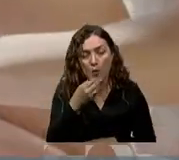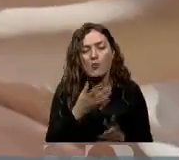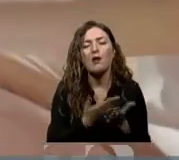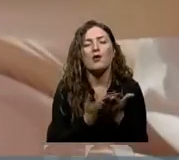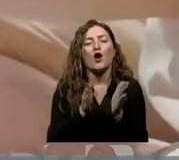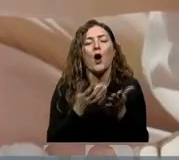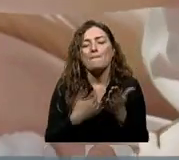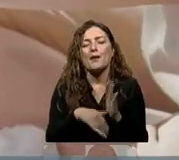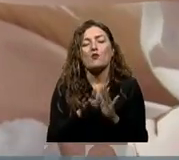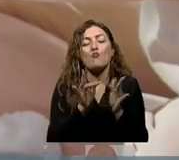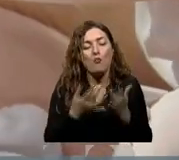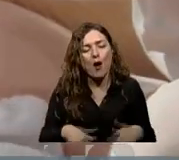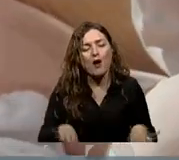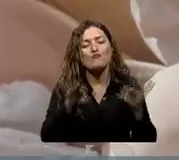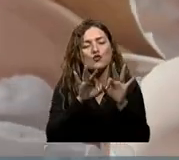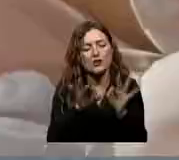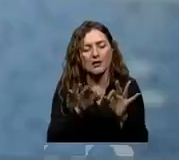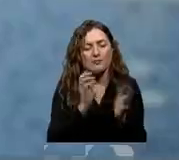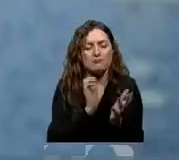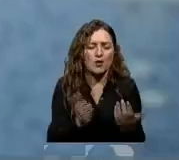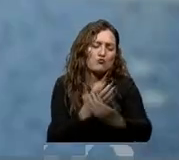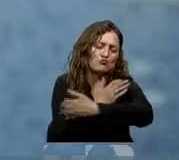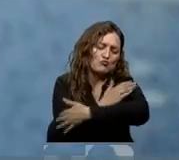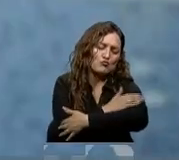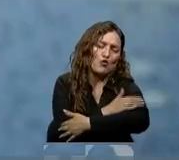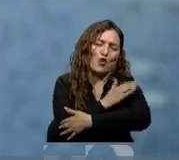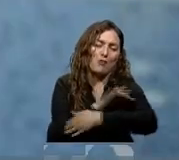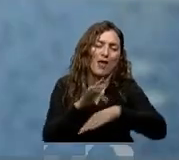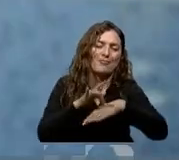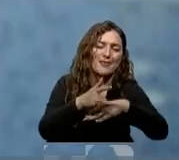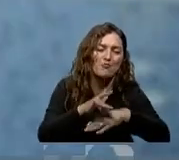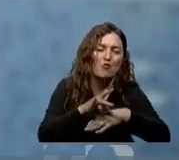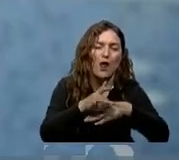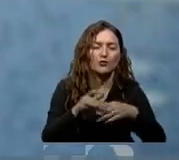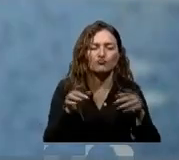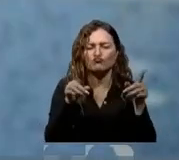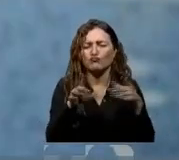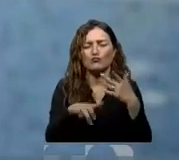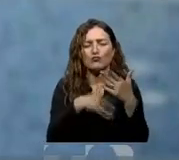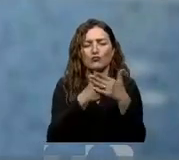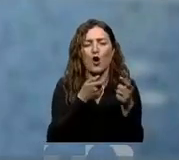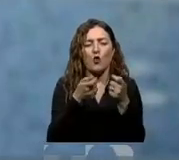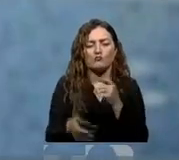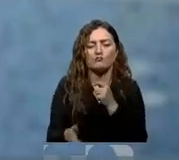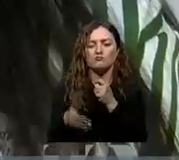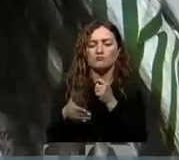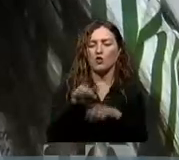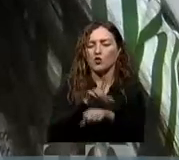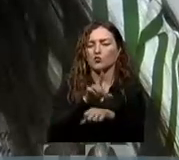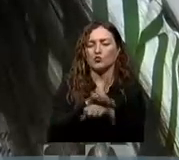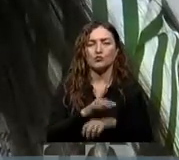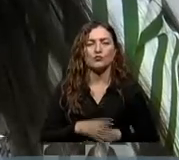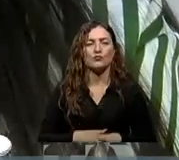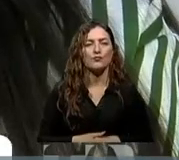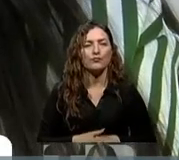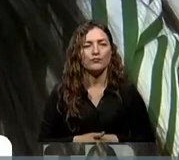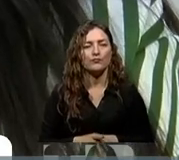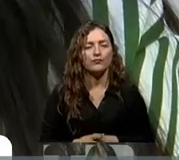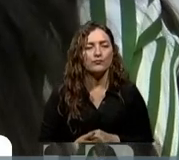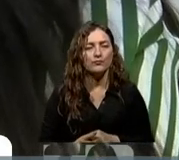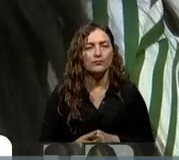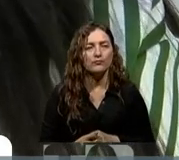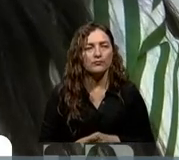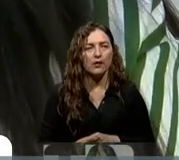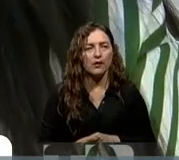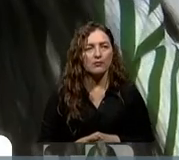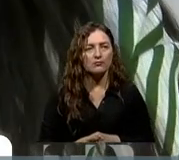la estimulación que se pueda brindar al menor e incluso los controles que deben cumplirse conforme crece el niño. Lo que no se estimula